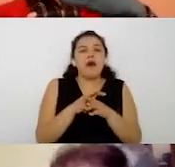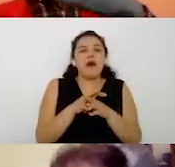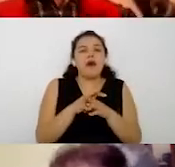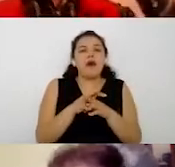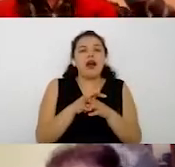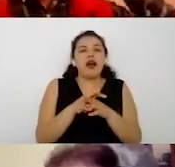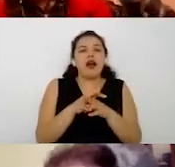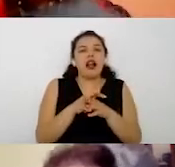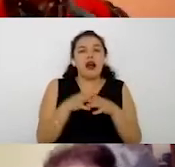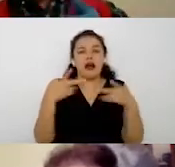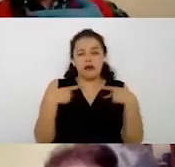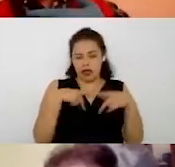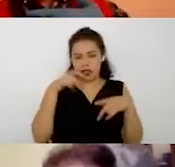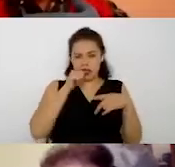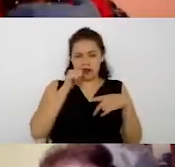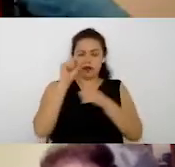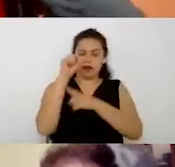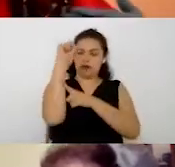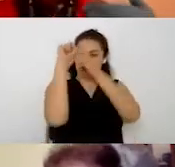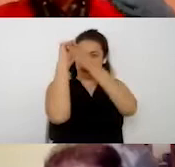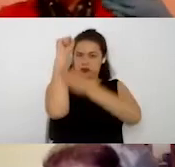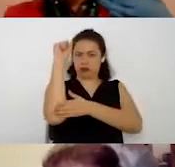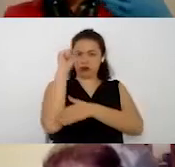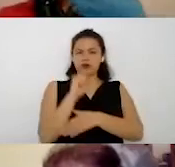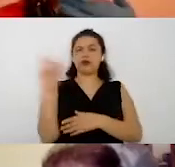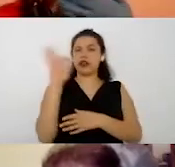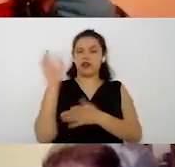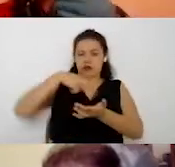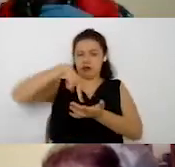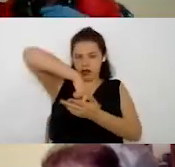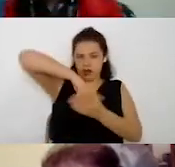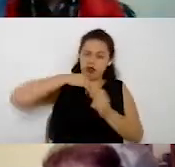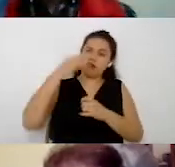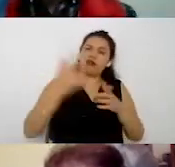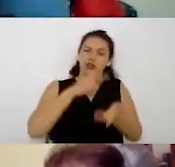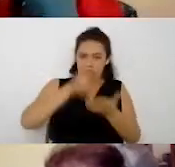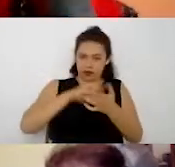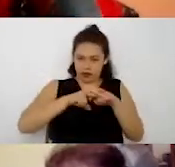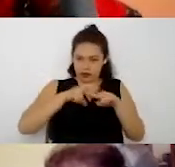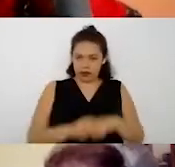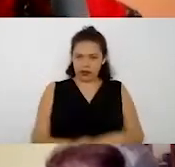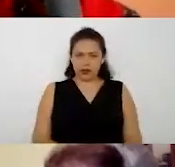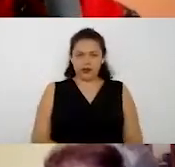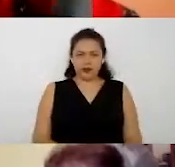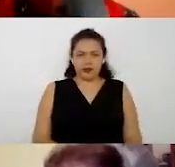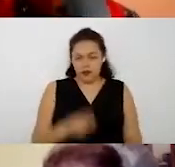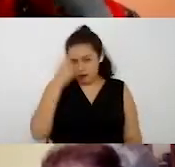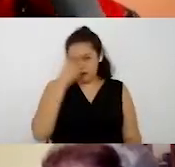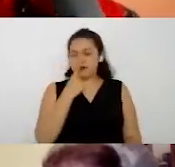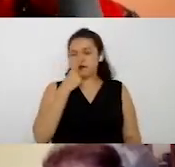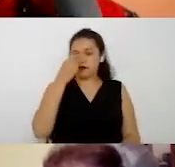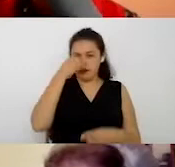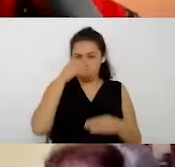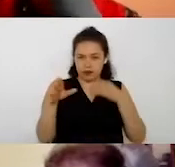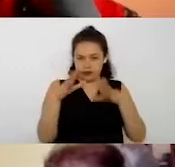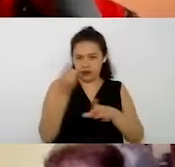una posición totalmente recta, ya sea de pie o sentado, y de la fosa nasal, donde esté saliendo